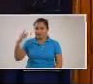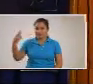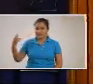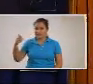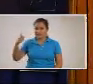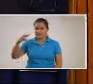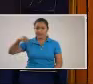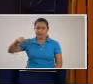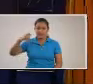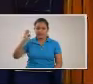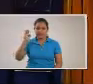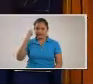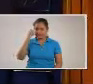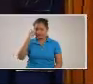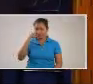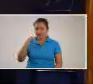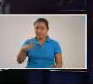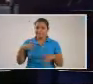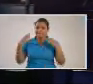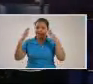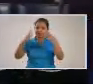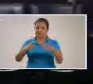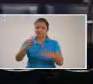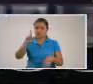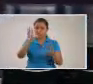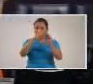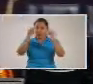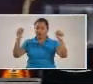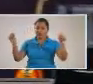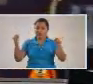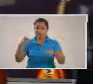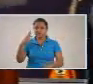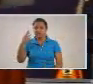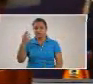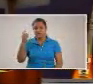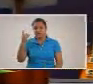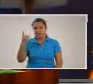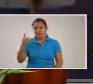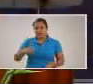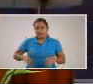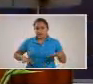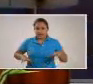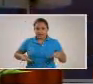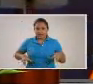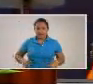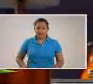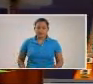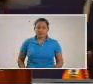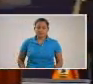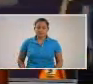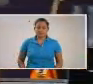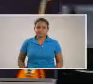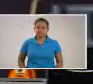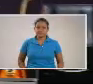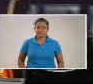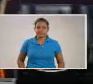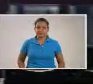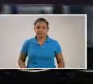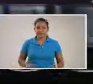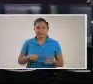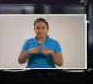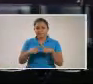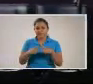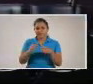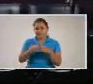era lo que ellos querían. Pero resulta que Crimea, en su mayoría, son pobladores rusos.